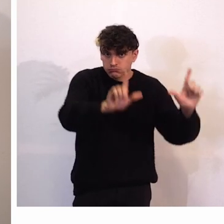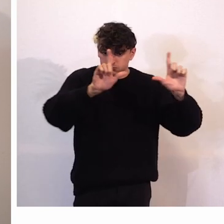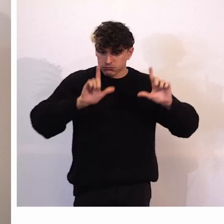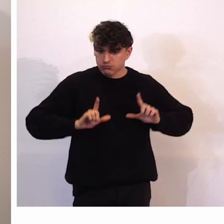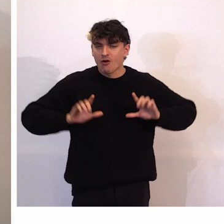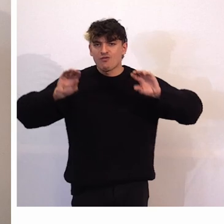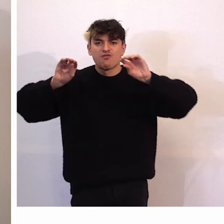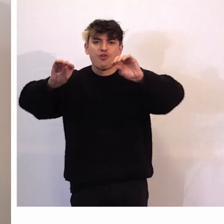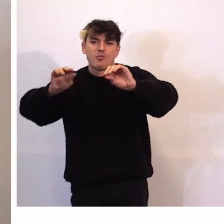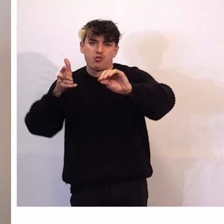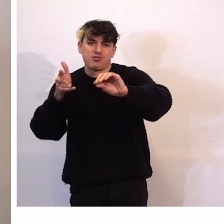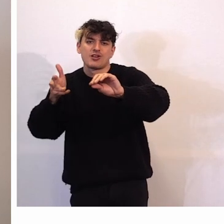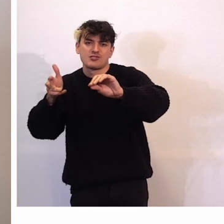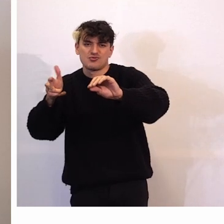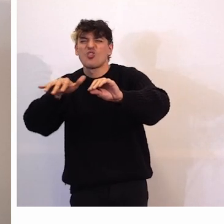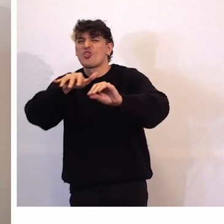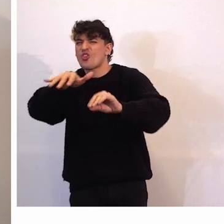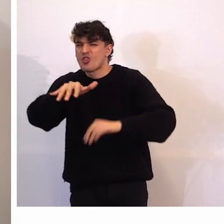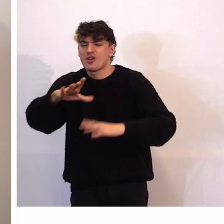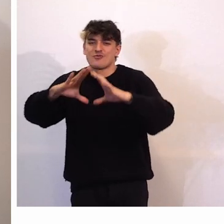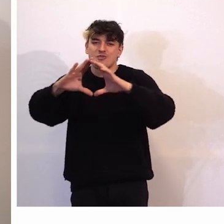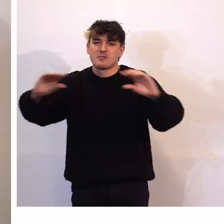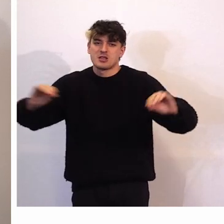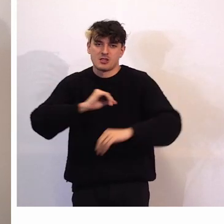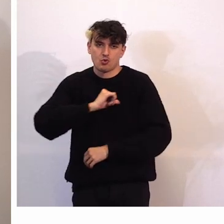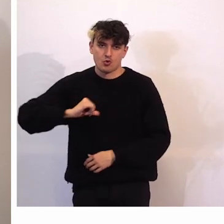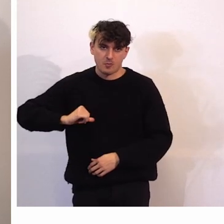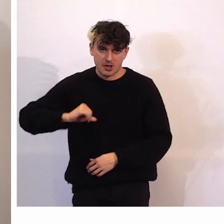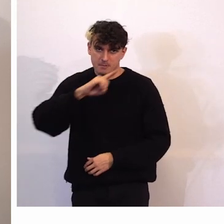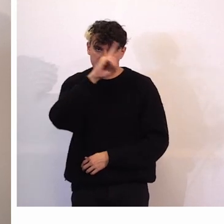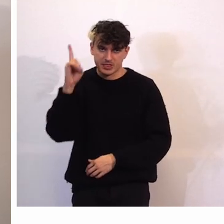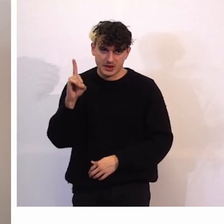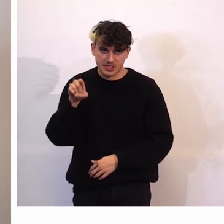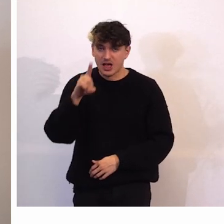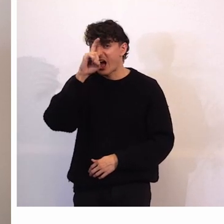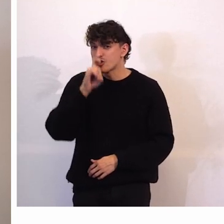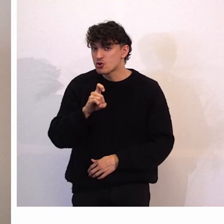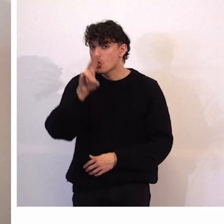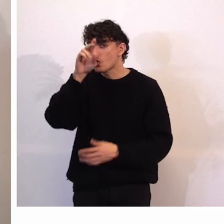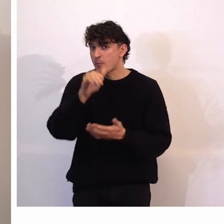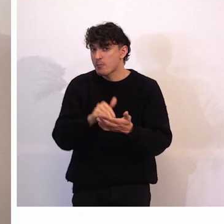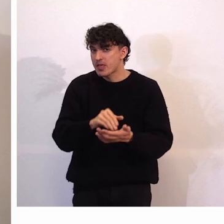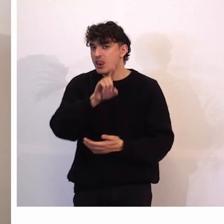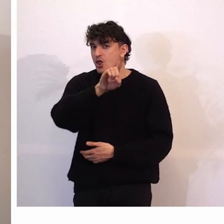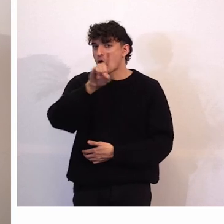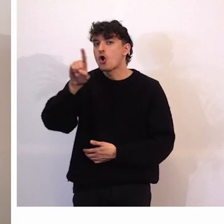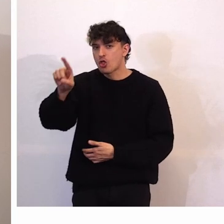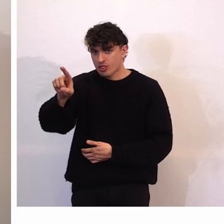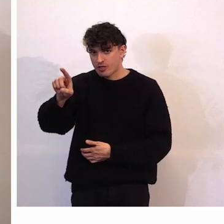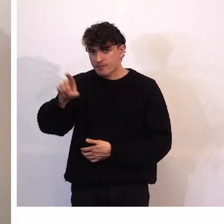se impartió en la Universidad Autónoma de Madrid en el año 2011.